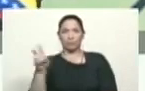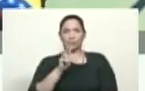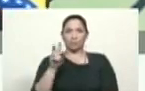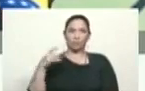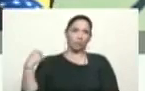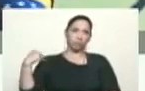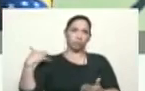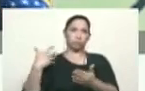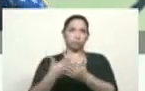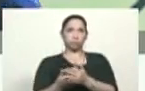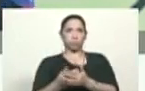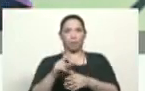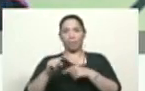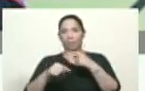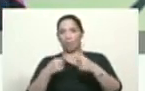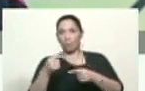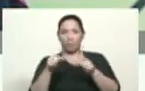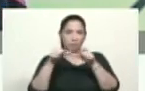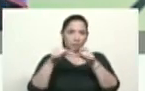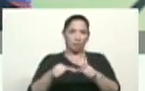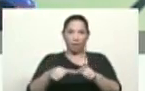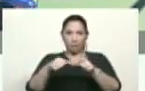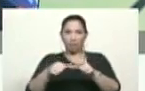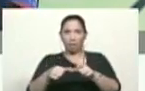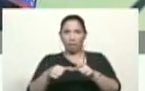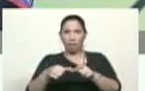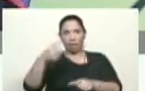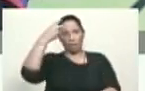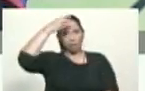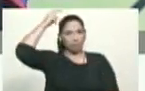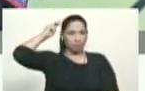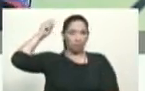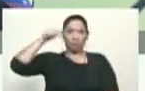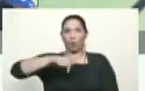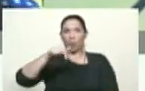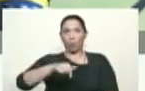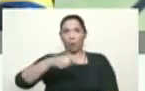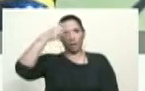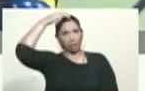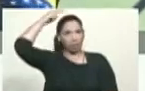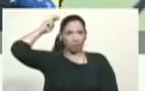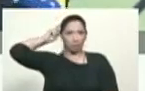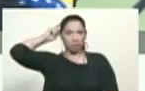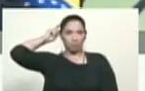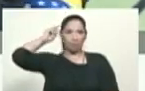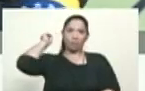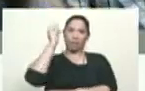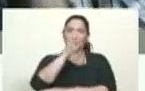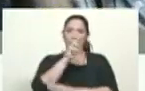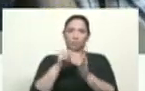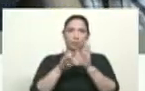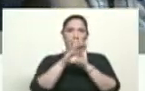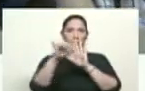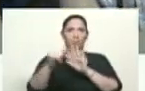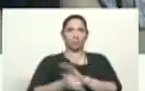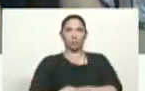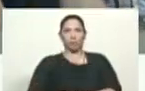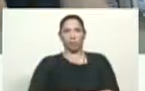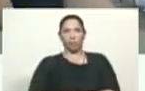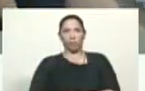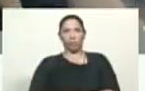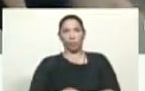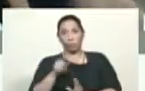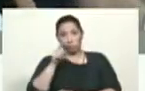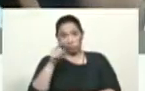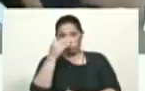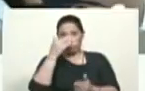también. Y luego ha sido la sede de la Cancillería. Y hoy es la sede de la Cancillería y de la Asamblea Nacional Constituyente. Ahí enfrente